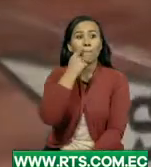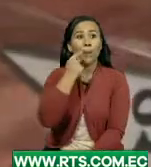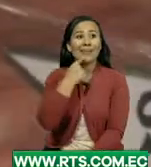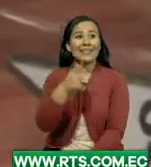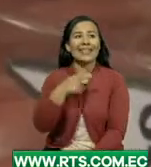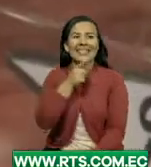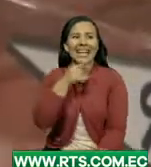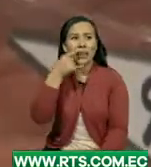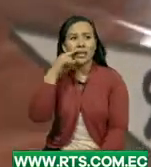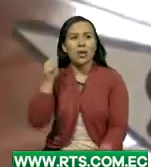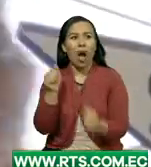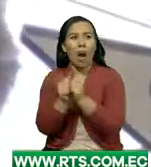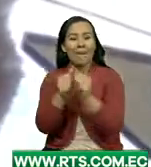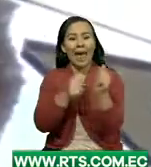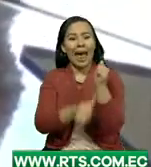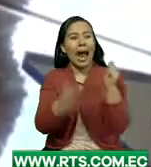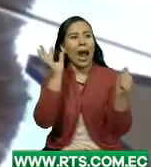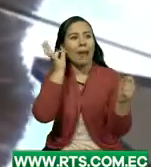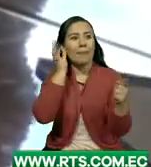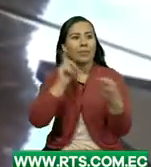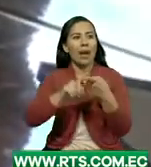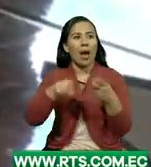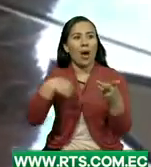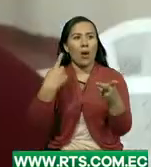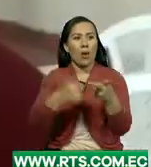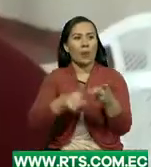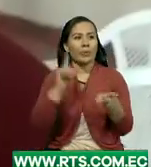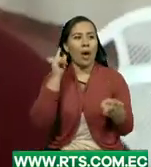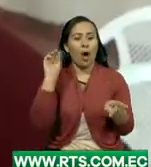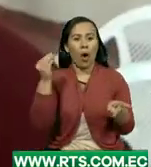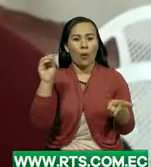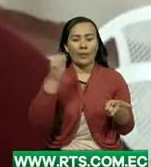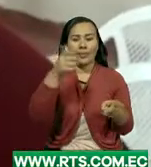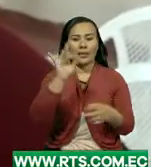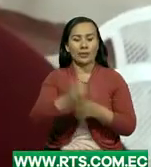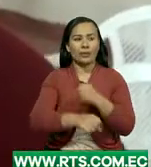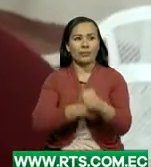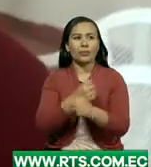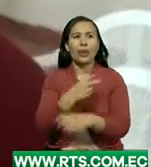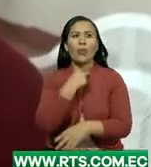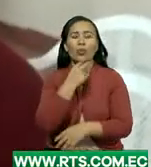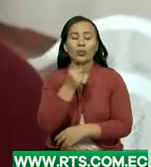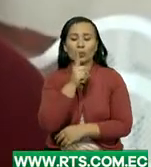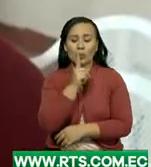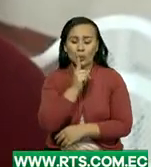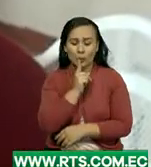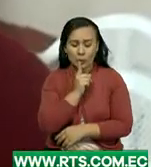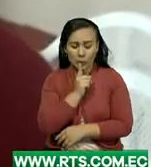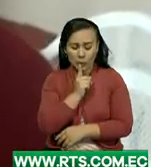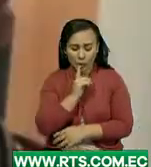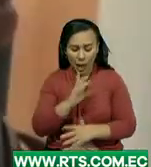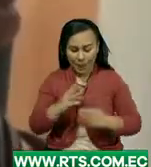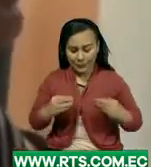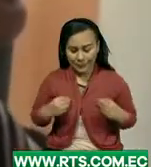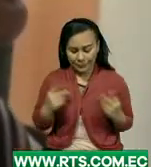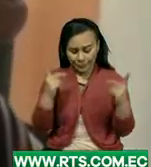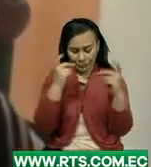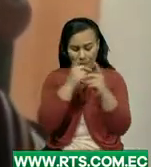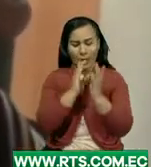estuvo acompañado de su hermana y una chica de 18 años. Con su voz entrecortada, busca resignación y